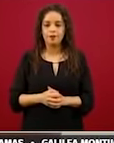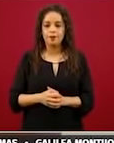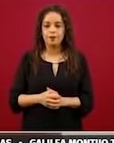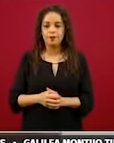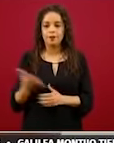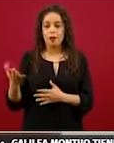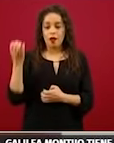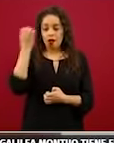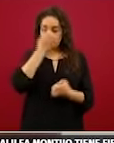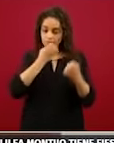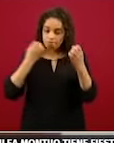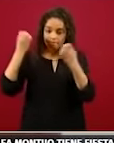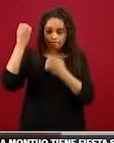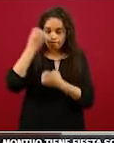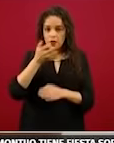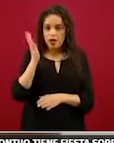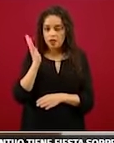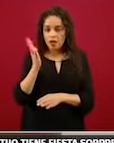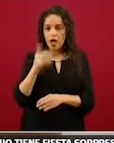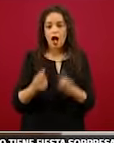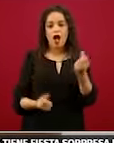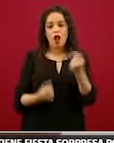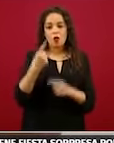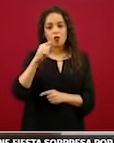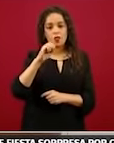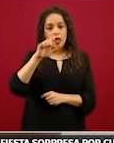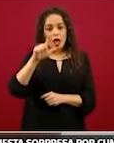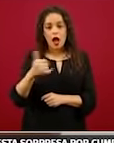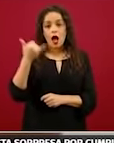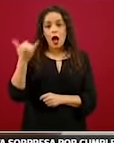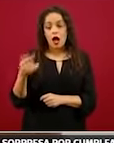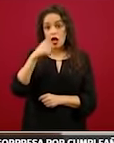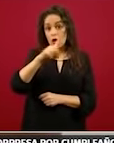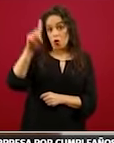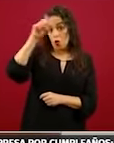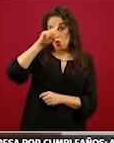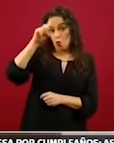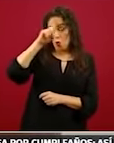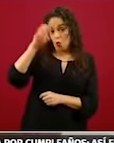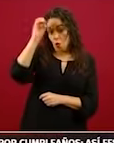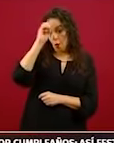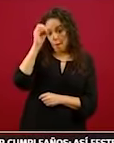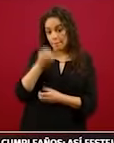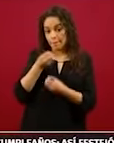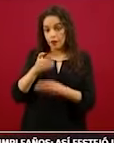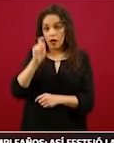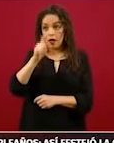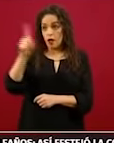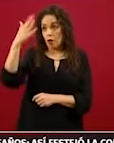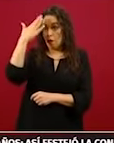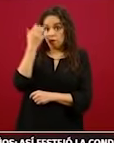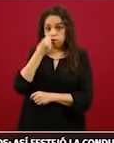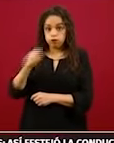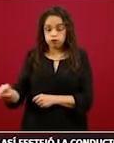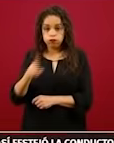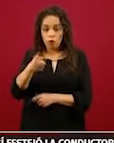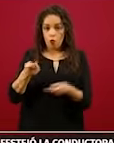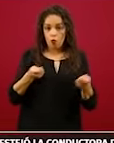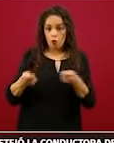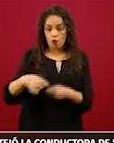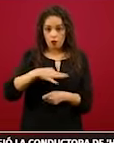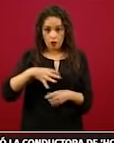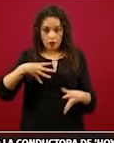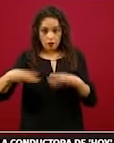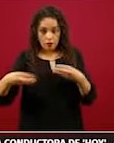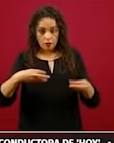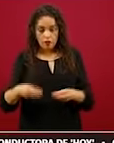algunas telas y con la opinión del grupo de expertos de control de infecciones sobre los factores